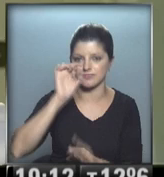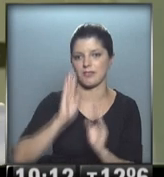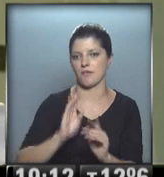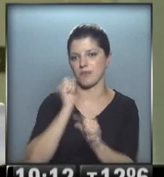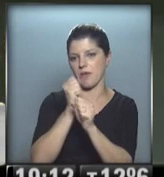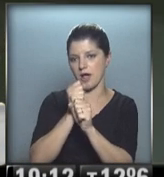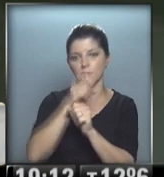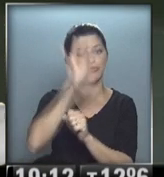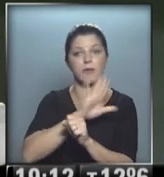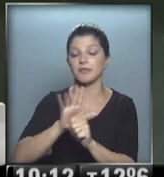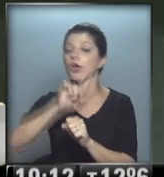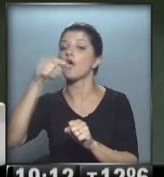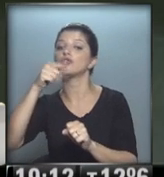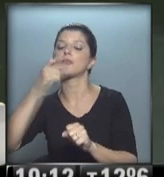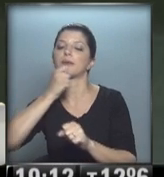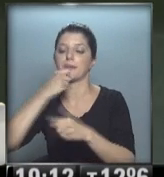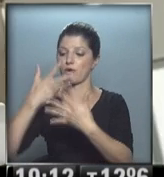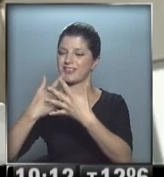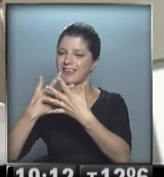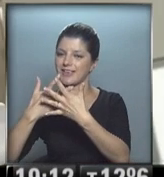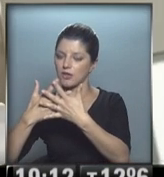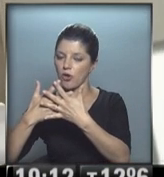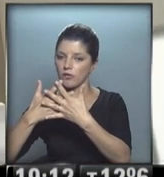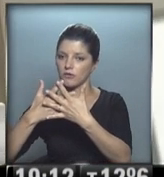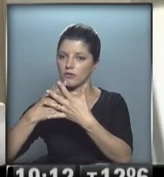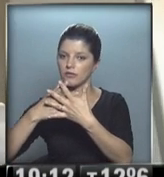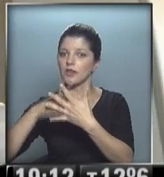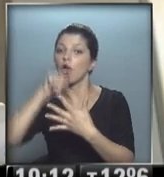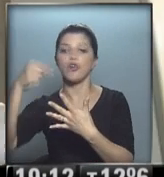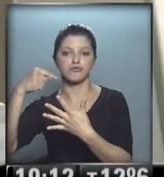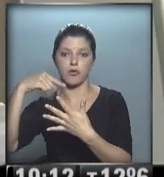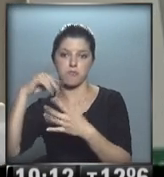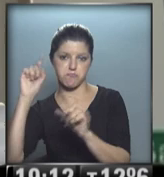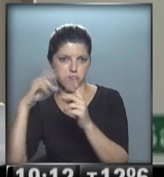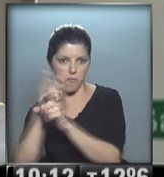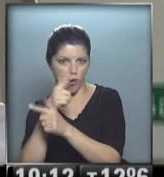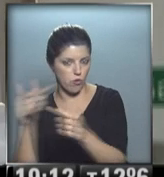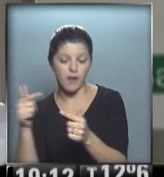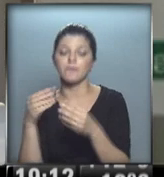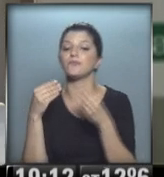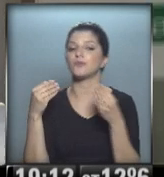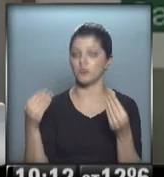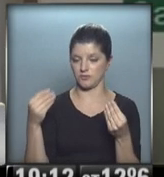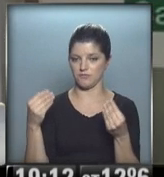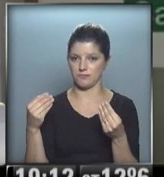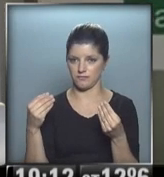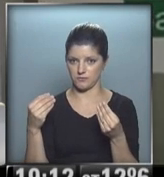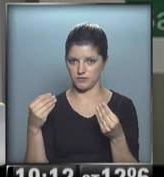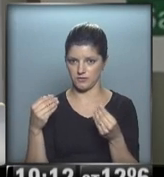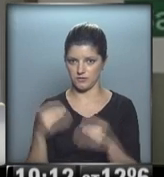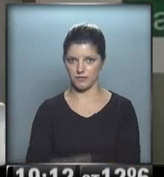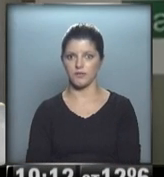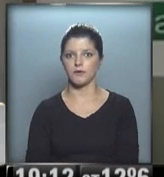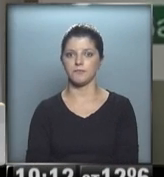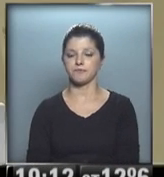decir, no afecta los tejidos periféricos benignos. De modo tal de que también esto es